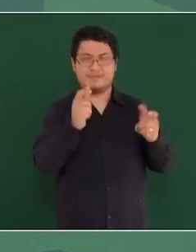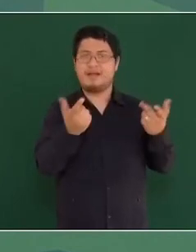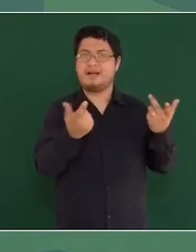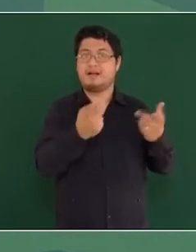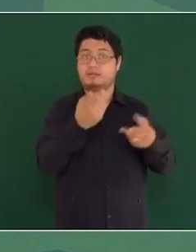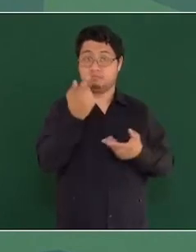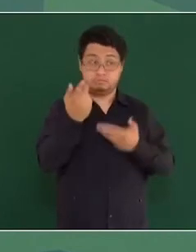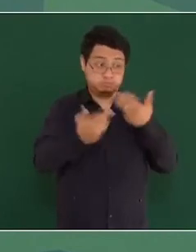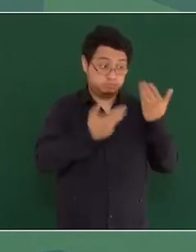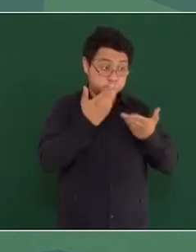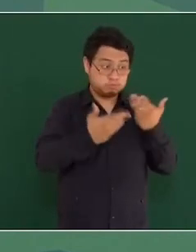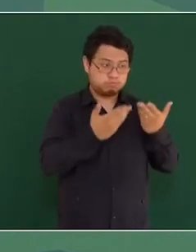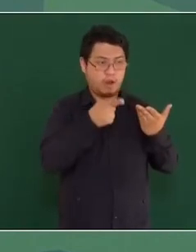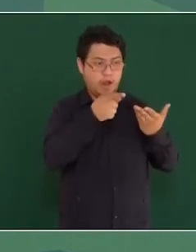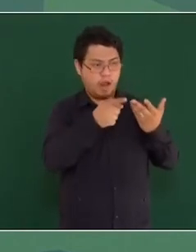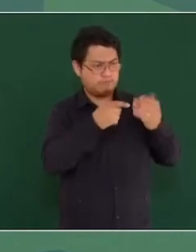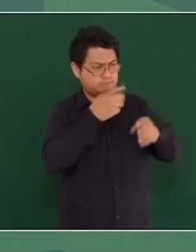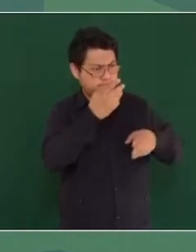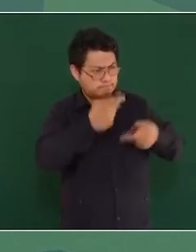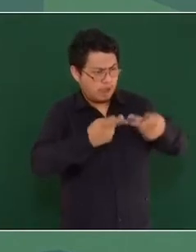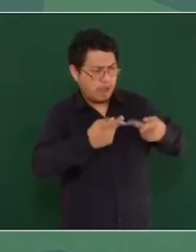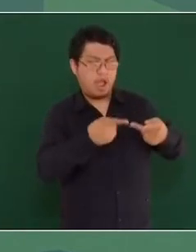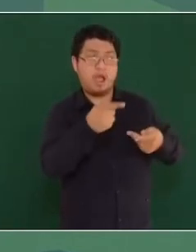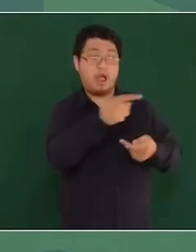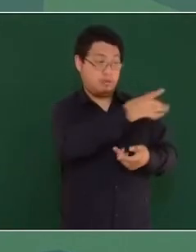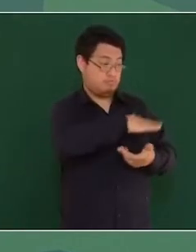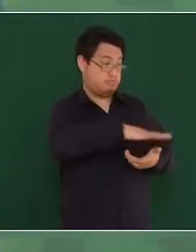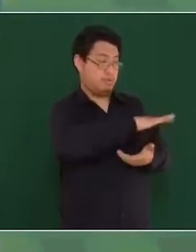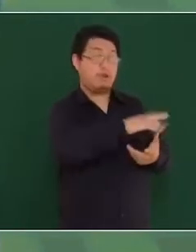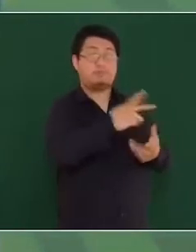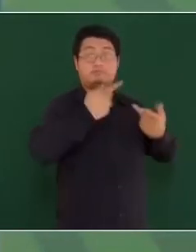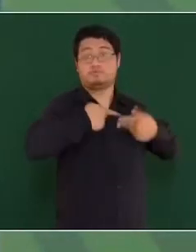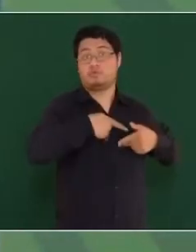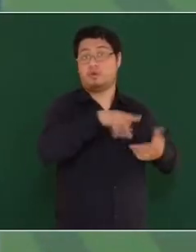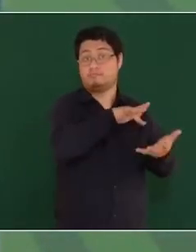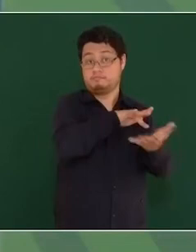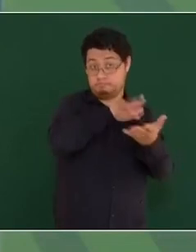Si ganas la encuesta, si el pueblo te apoya,